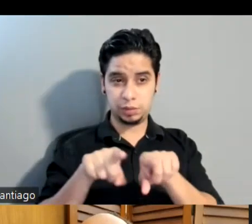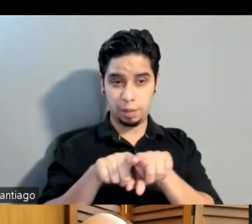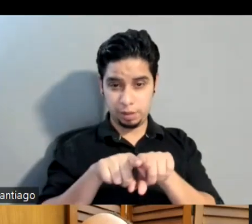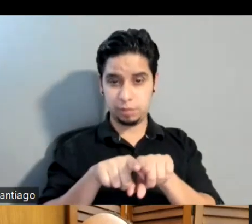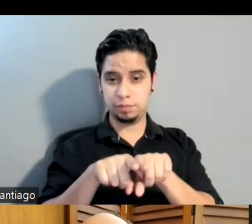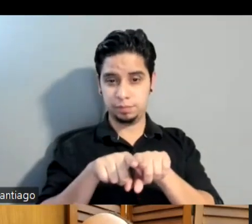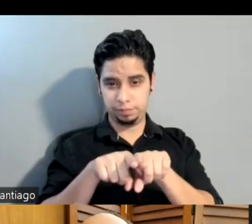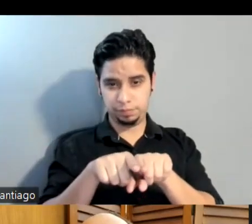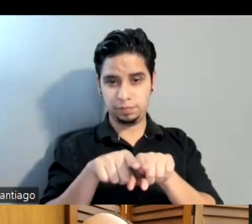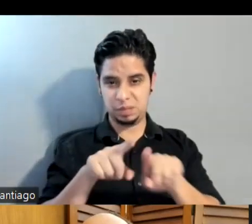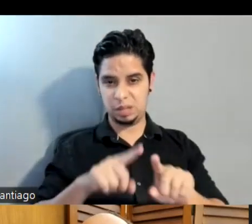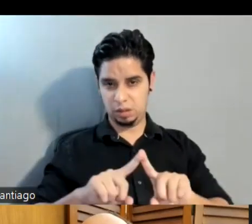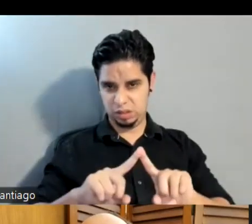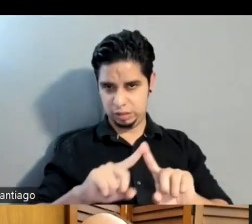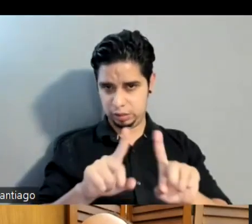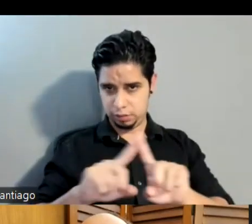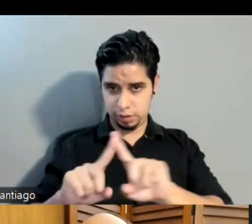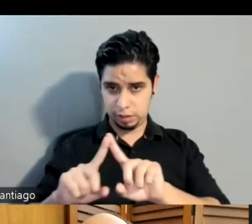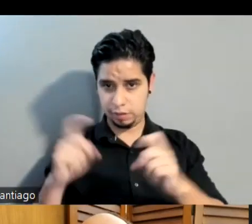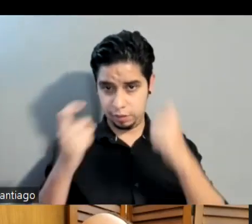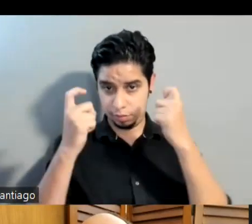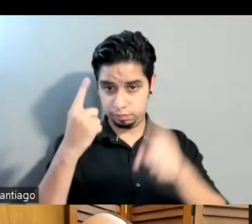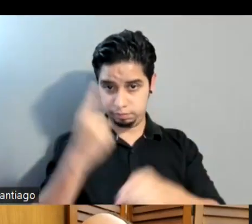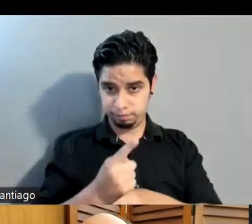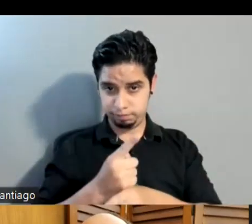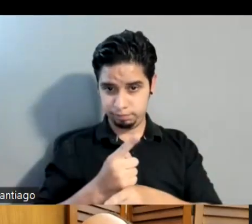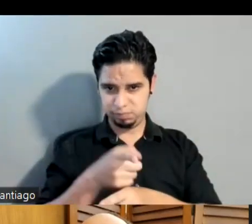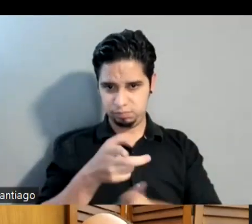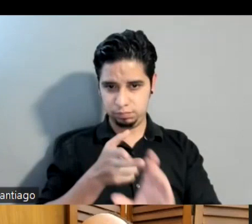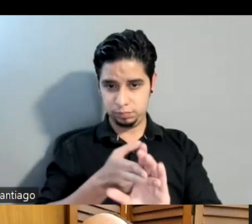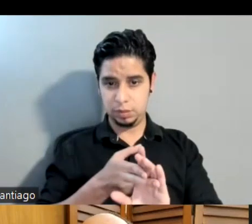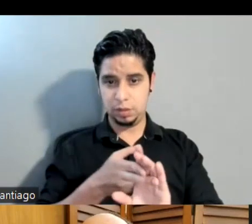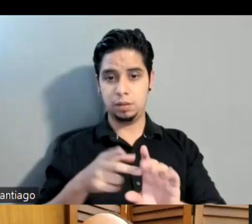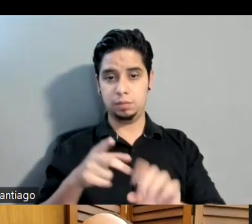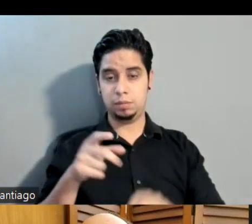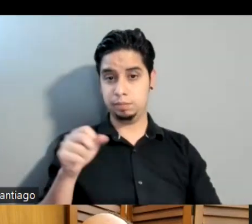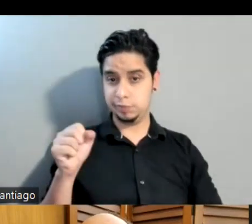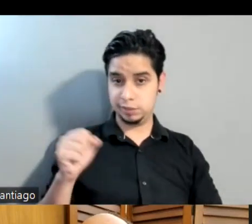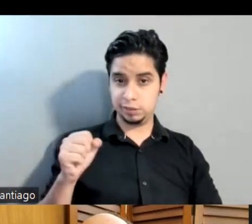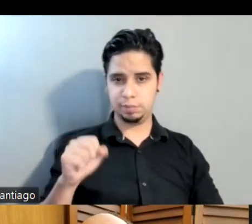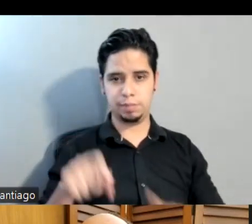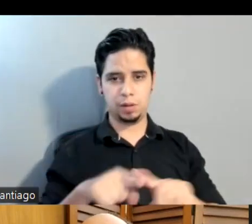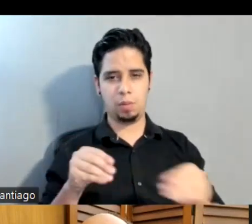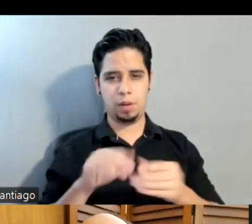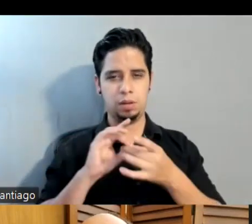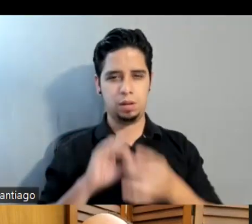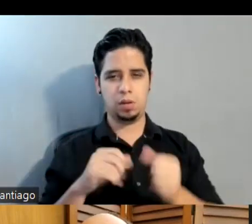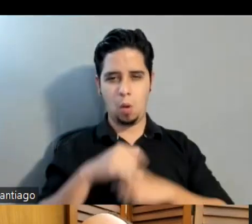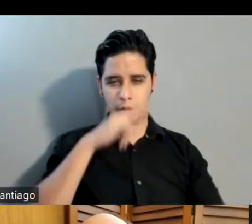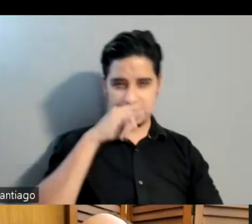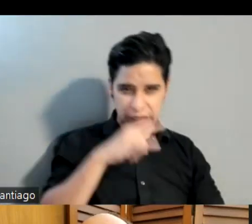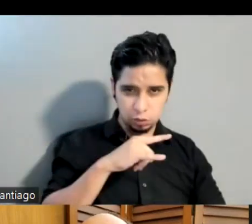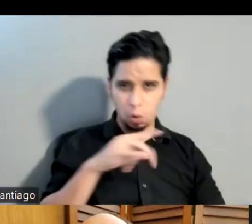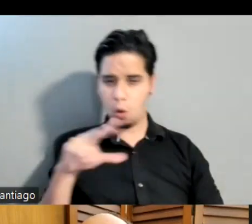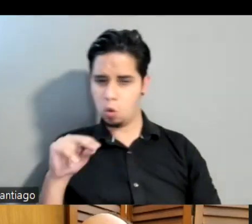has estado en varios festivales de Caguas. Pero más que nada infantiles, ¿verdad? ¿O no? Corrígeme esa.